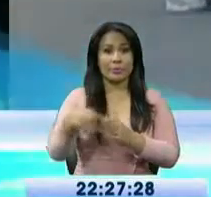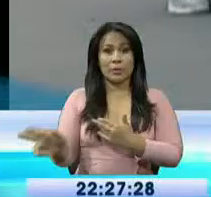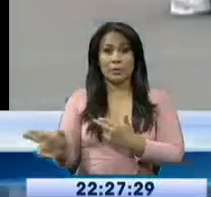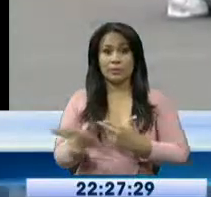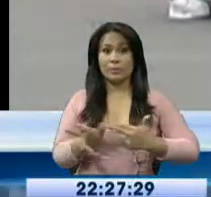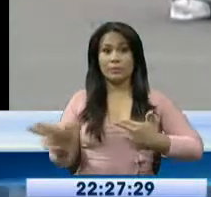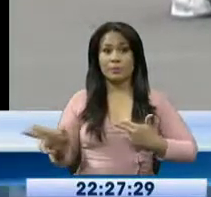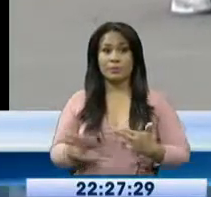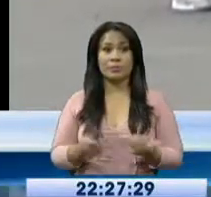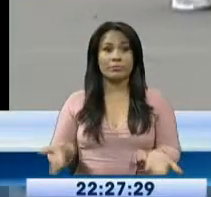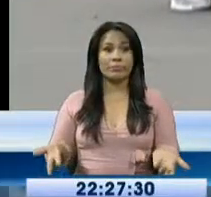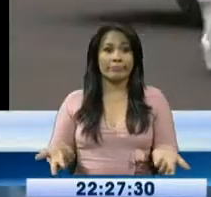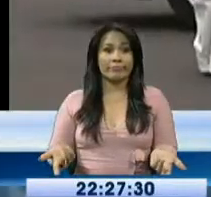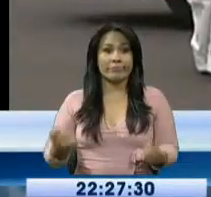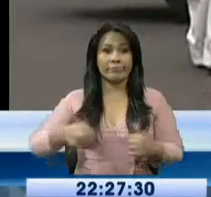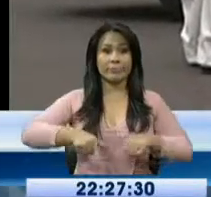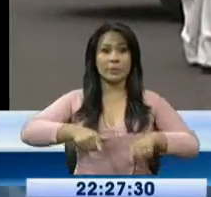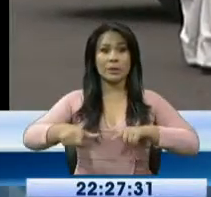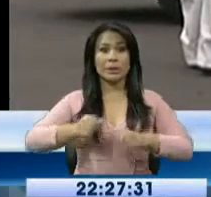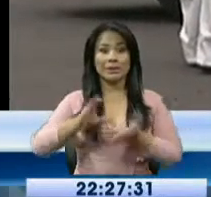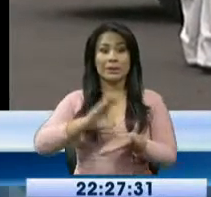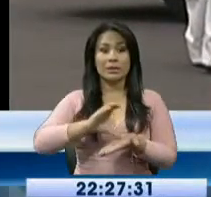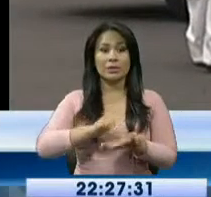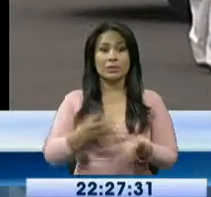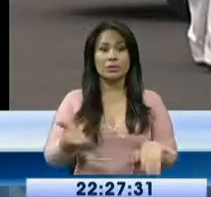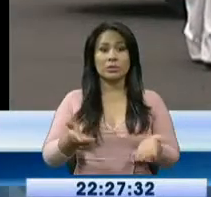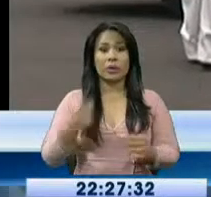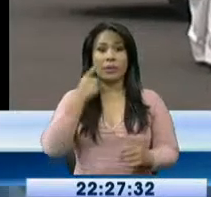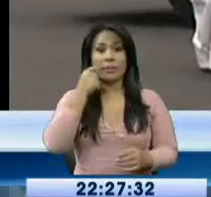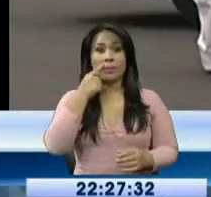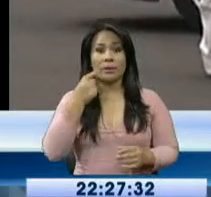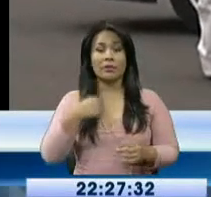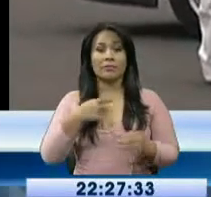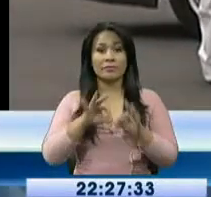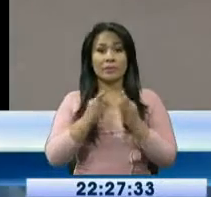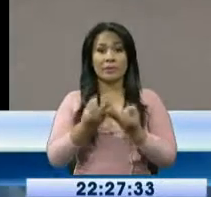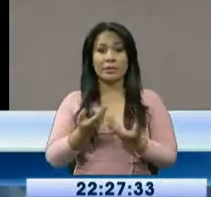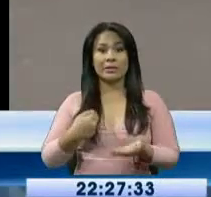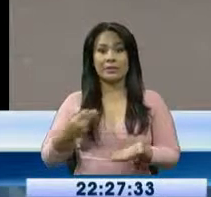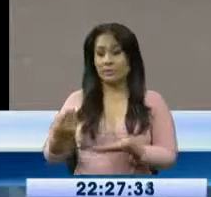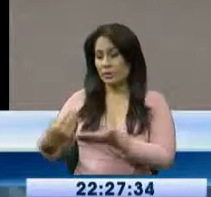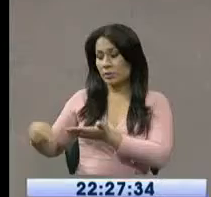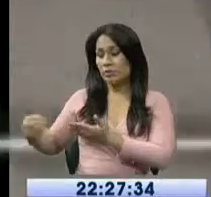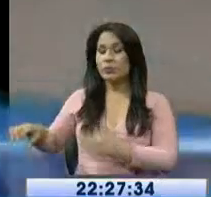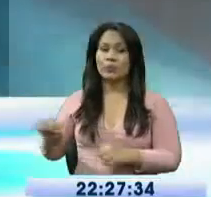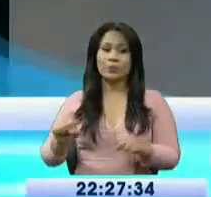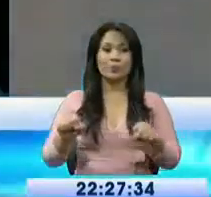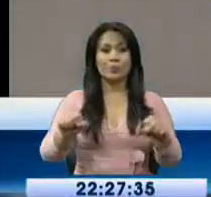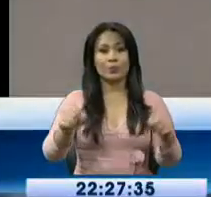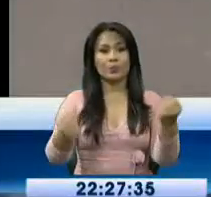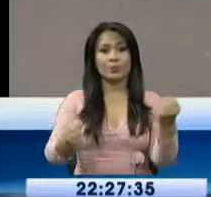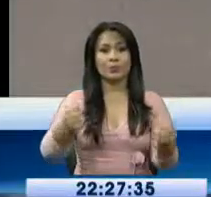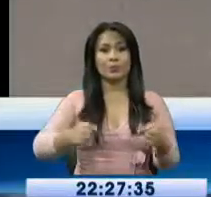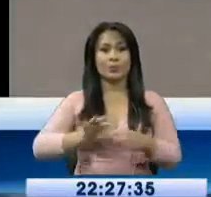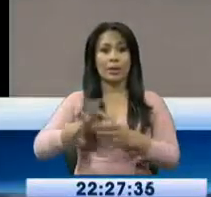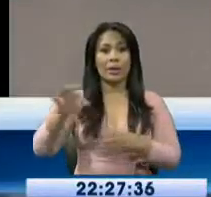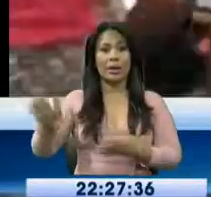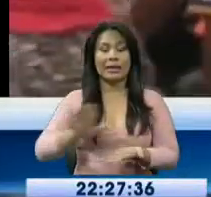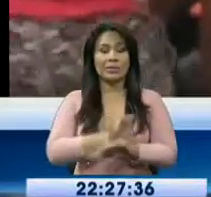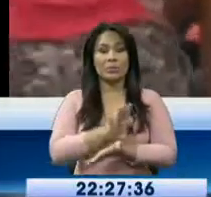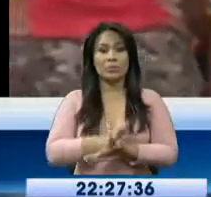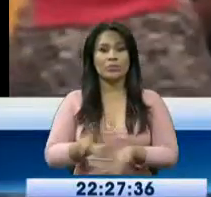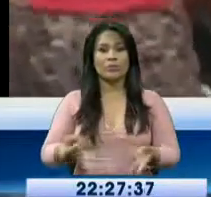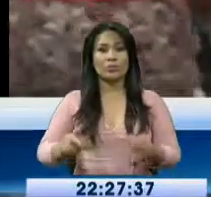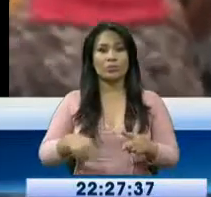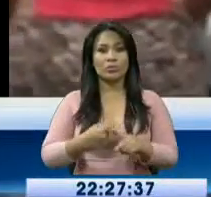Domingo Comín dirigiéndose para el centro. Pobre hombre, padre de familia, salir a dejar a sus hijos y se encuentra con esto. Dentro del auto también viajaban sus dos hijos,